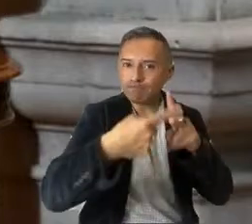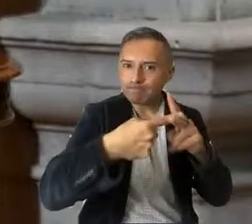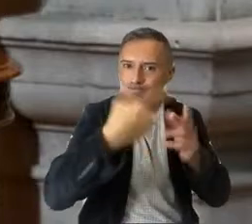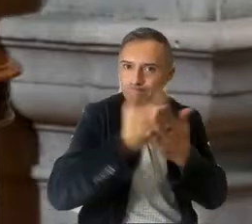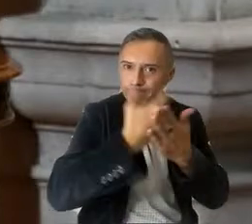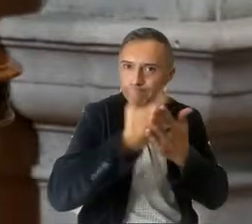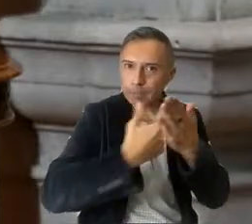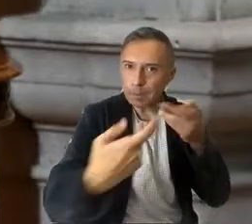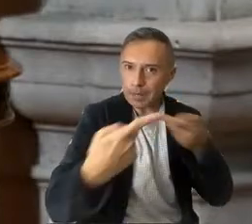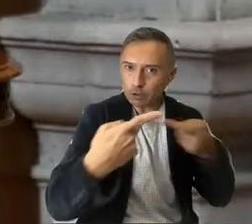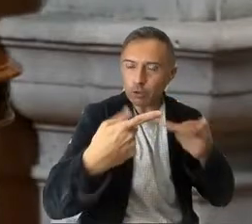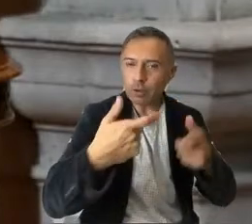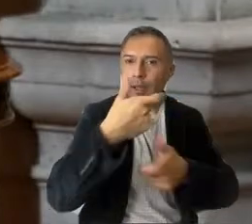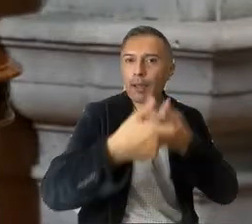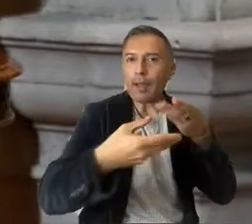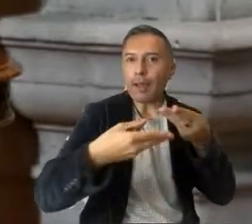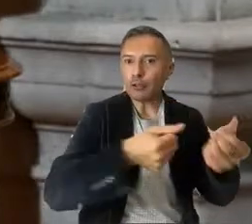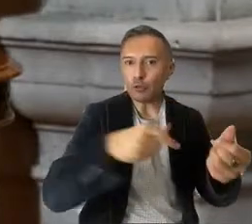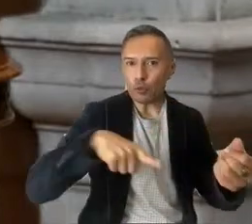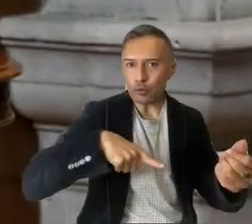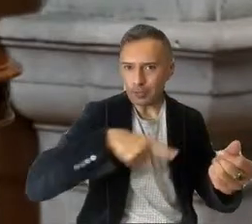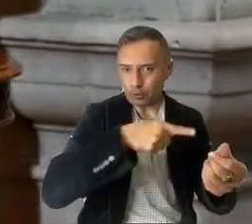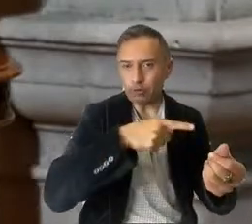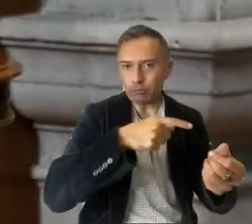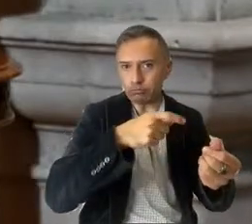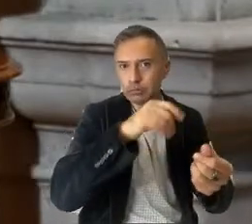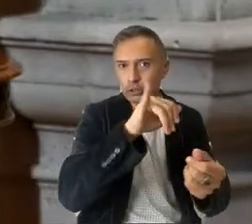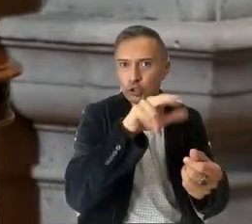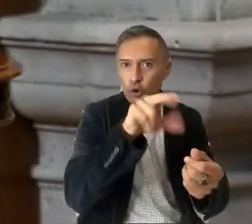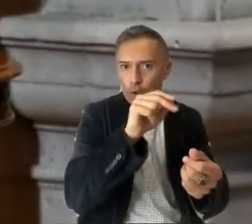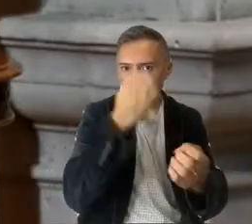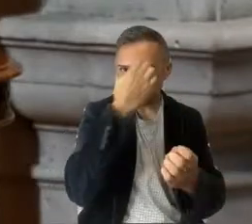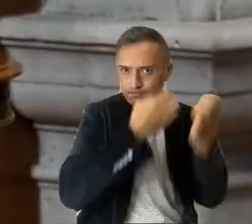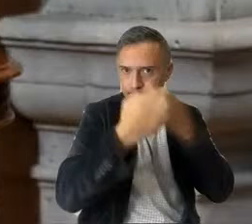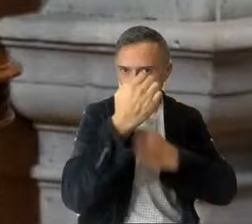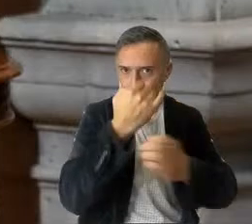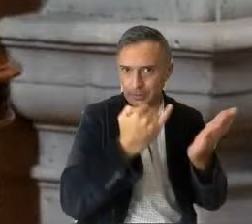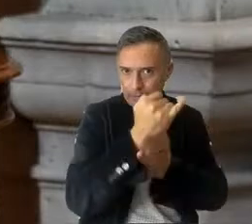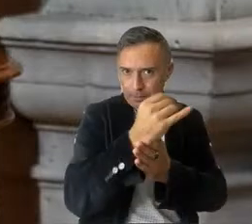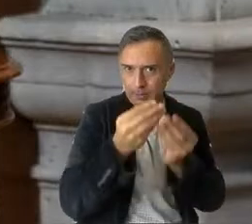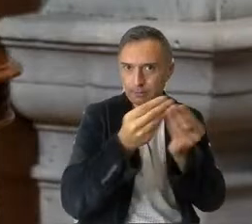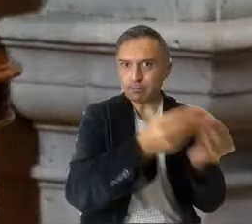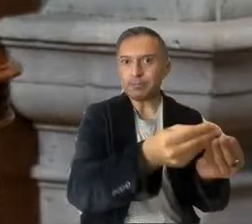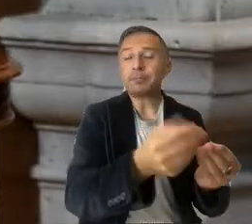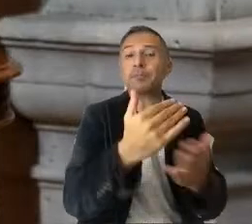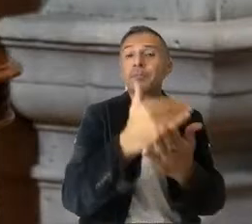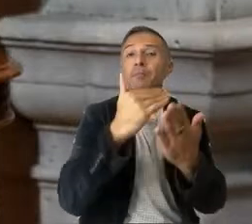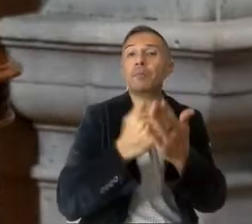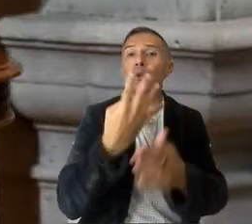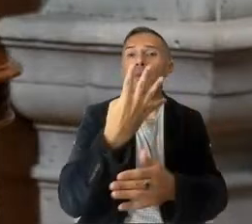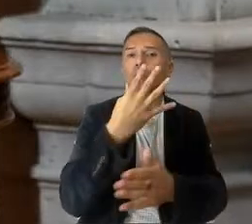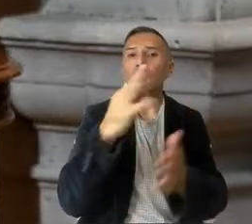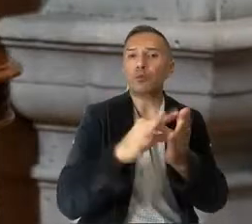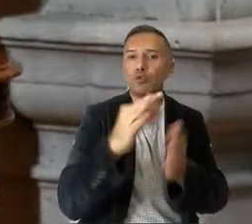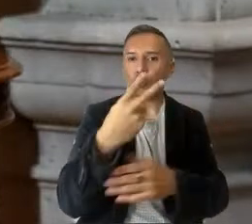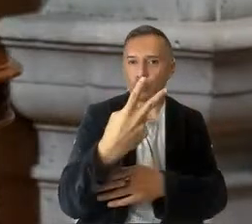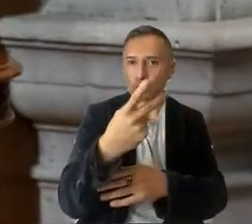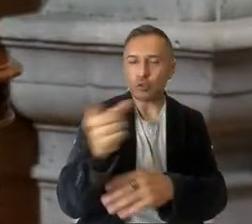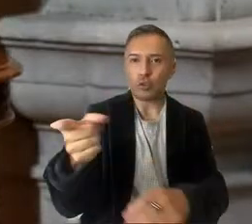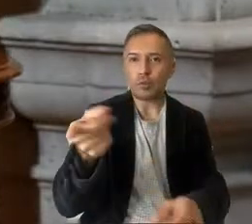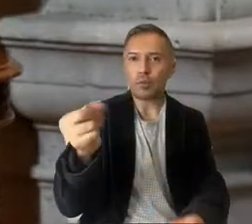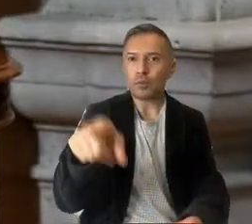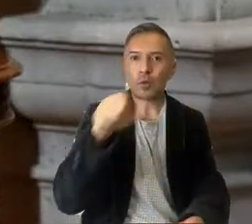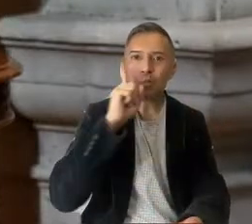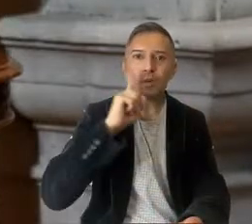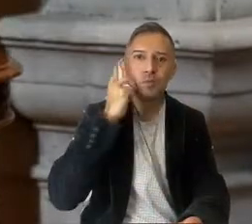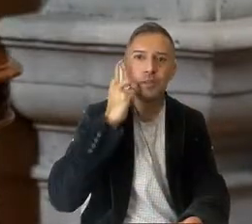Gasto Público y de Finanzas Públicas para su estudio y dictamen. Para el punto 4.2, la